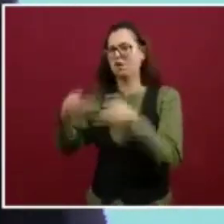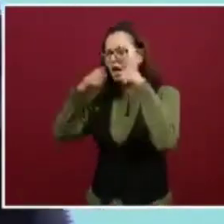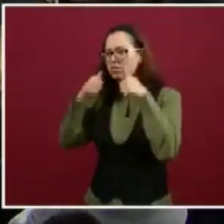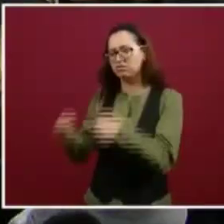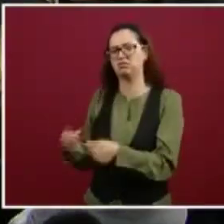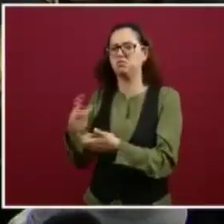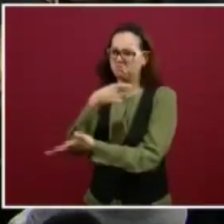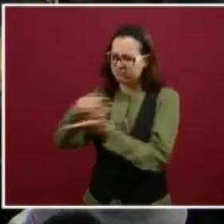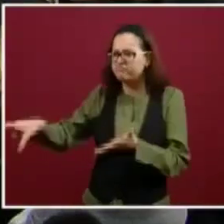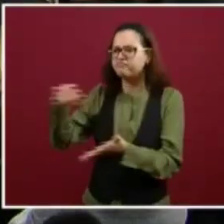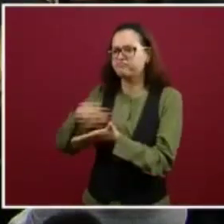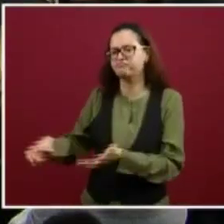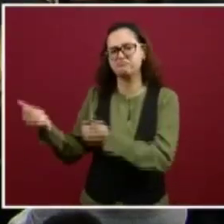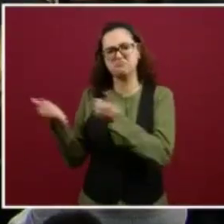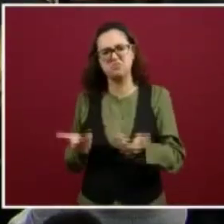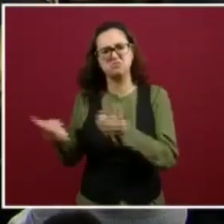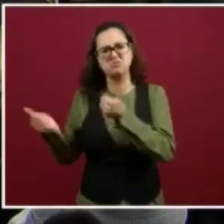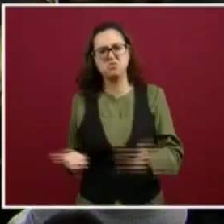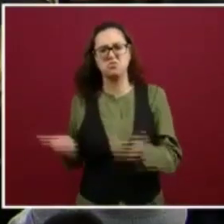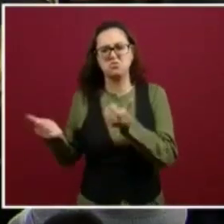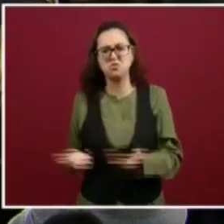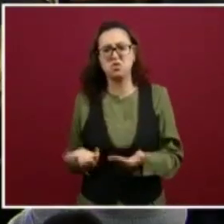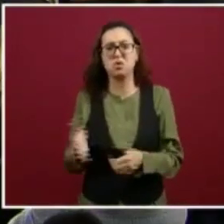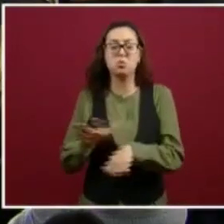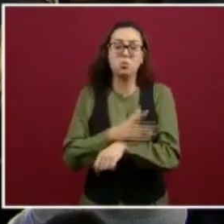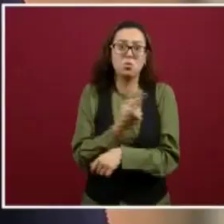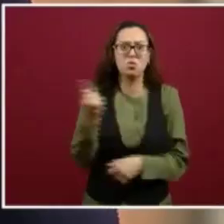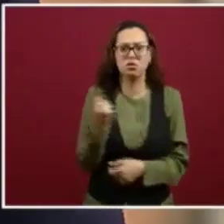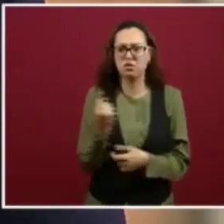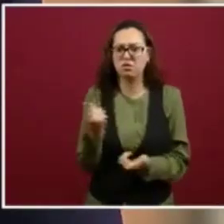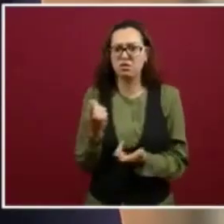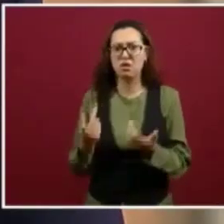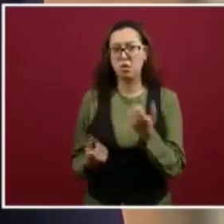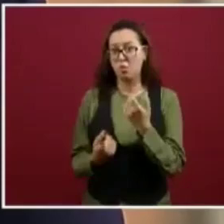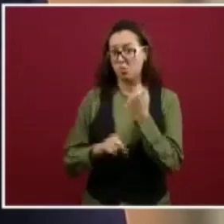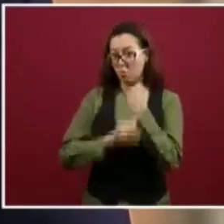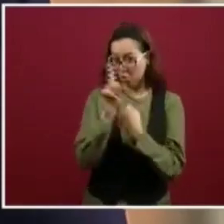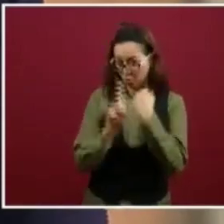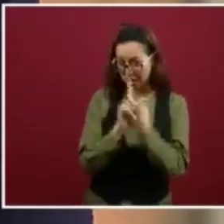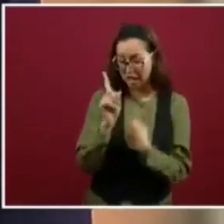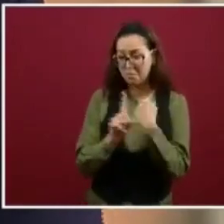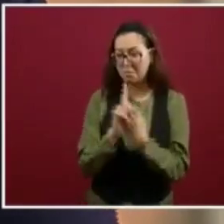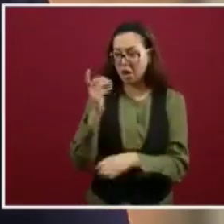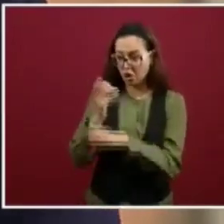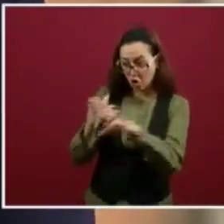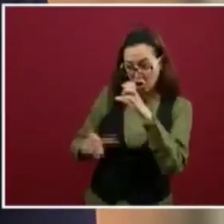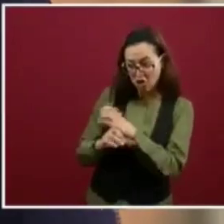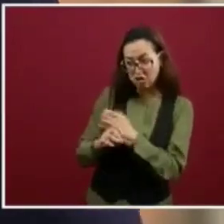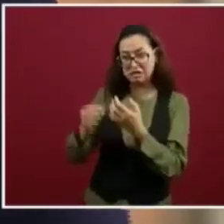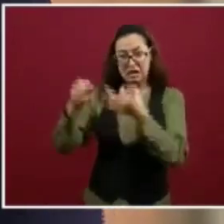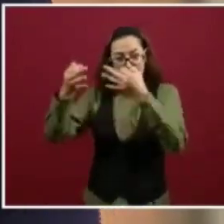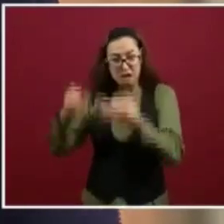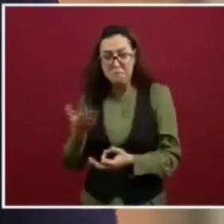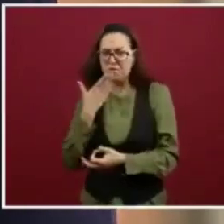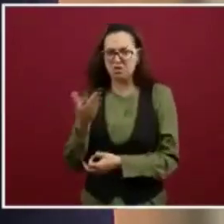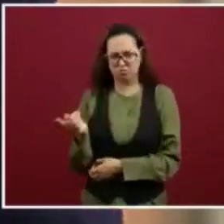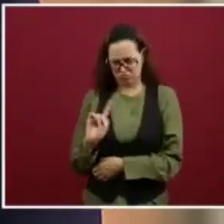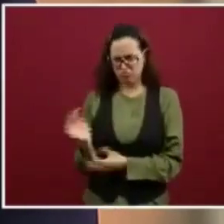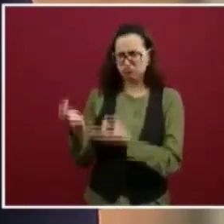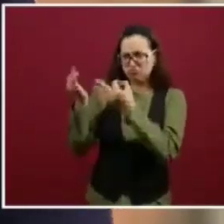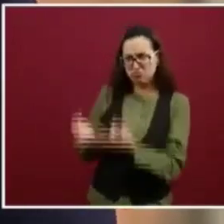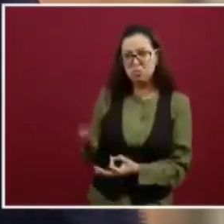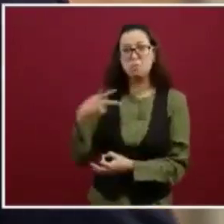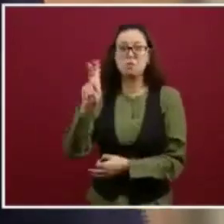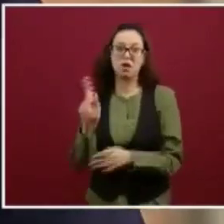a ver ahora algunos temas, porque no es un problema de aranceles, es un problema de facilitación, de infraestructura, de aduanas,